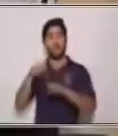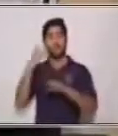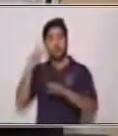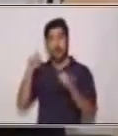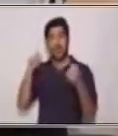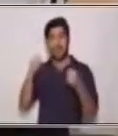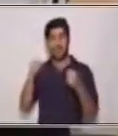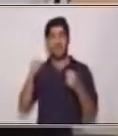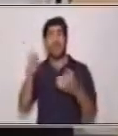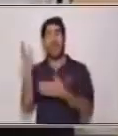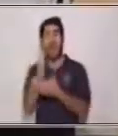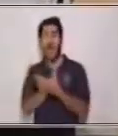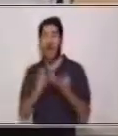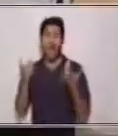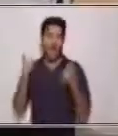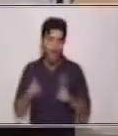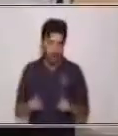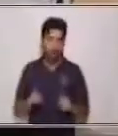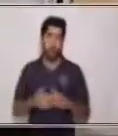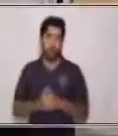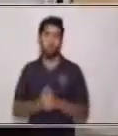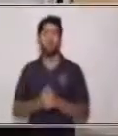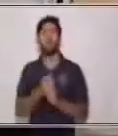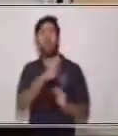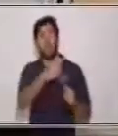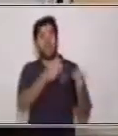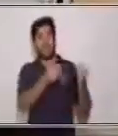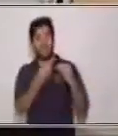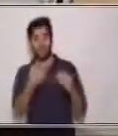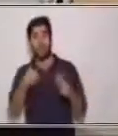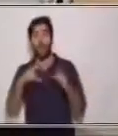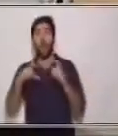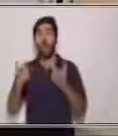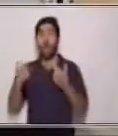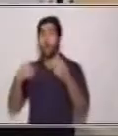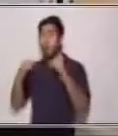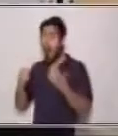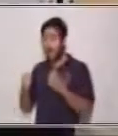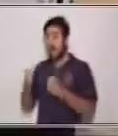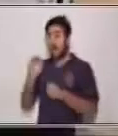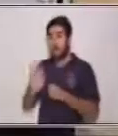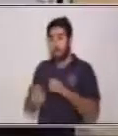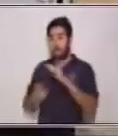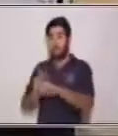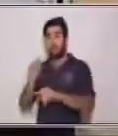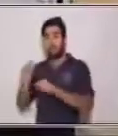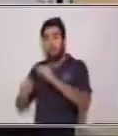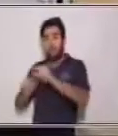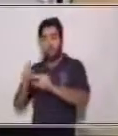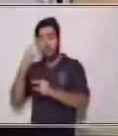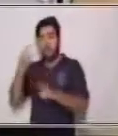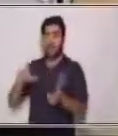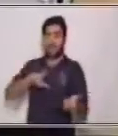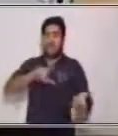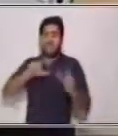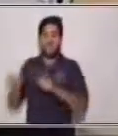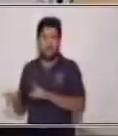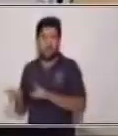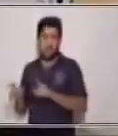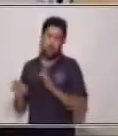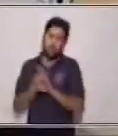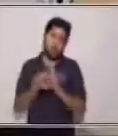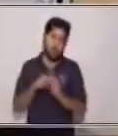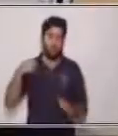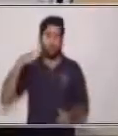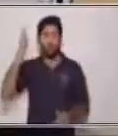determinada. Quiere decir que nos dan los pasos a seguir. Todas aquellas actividades que realizamos día con día